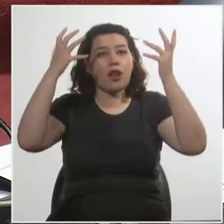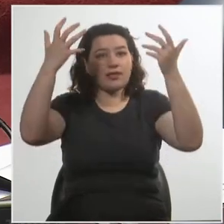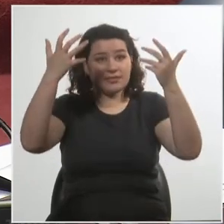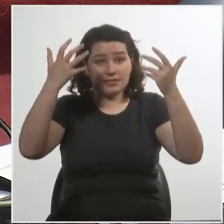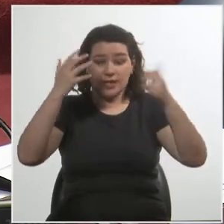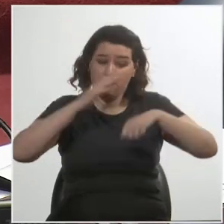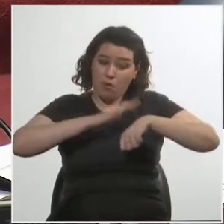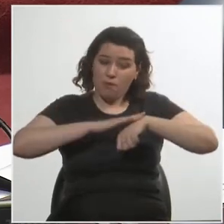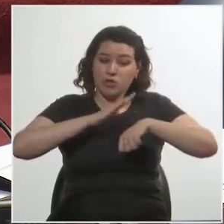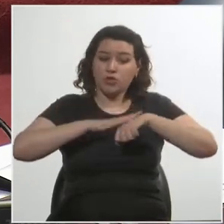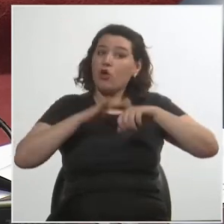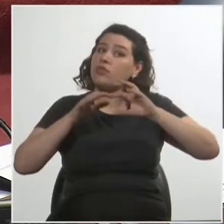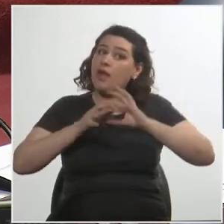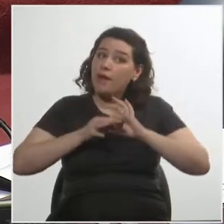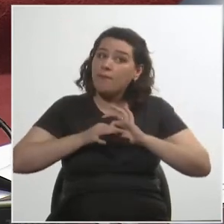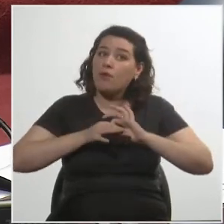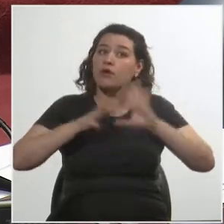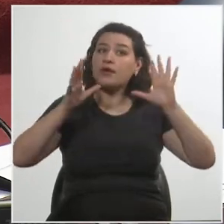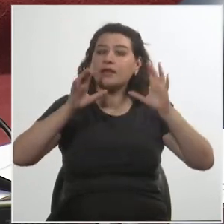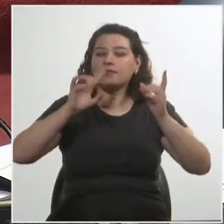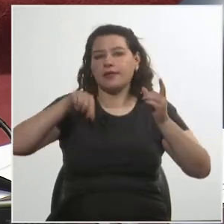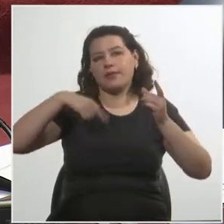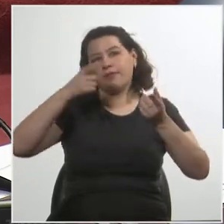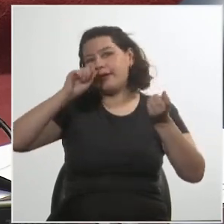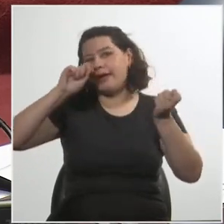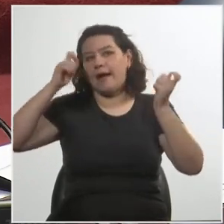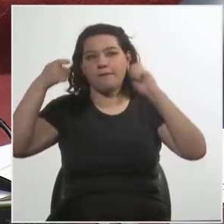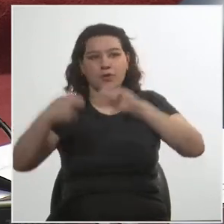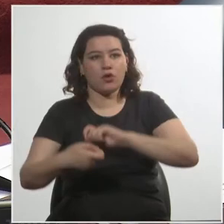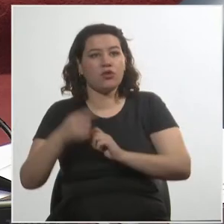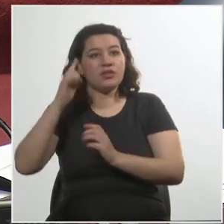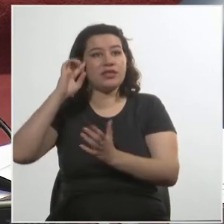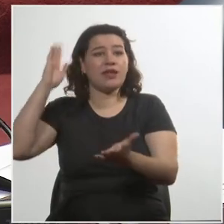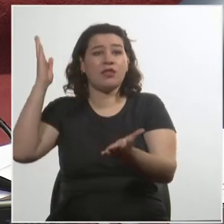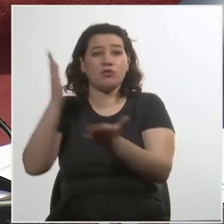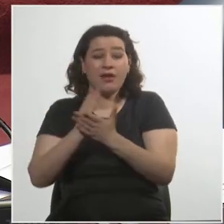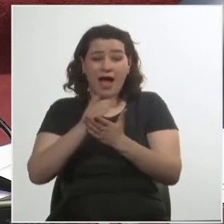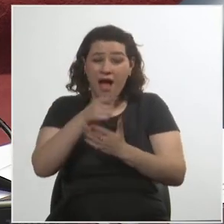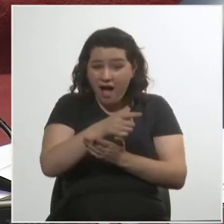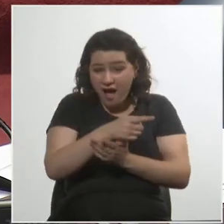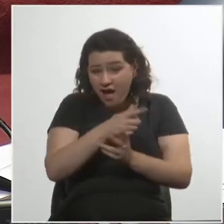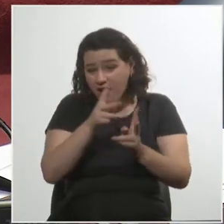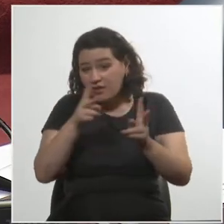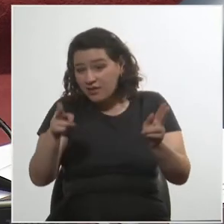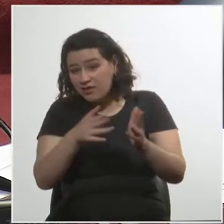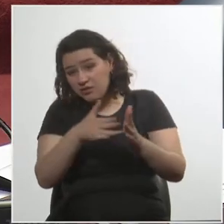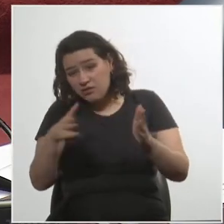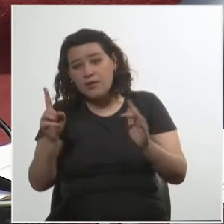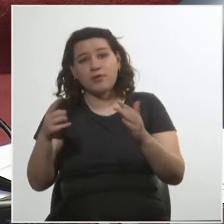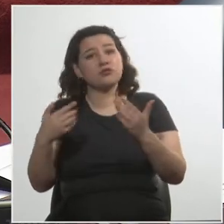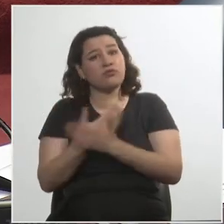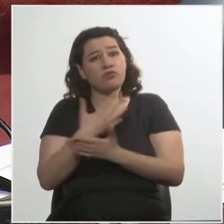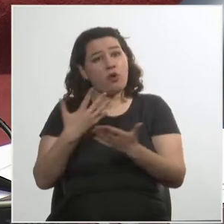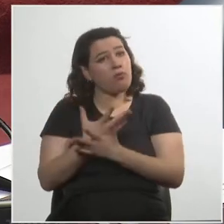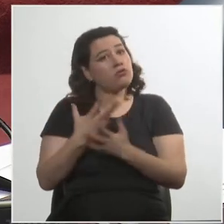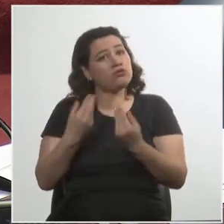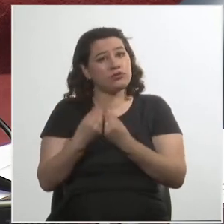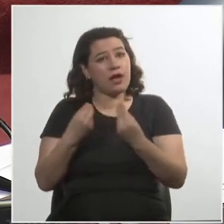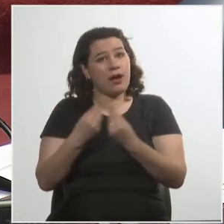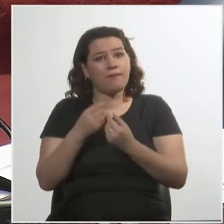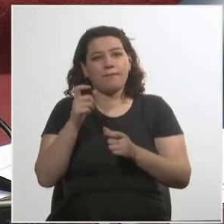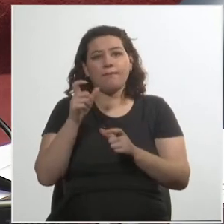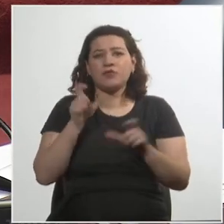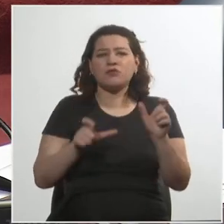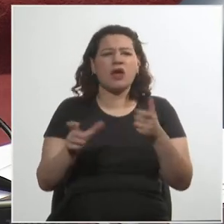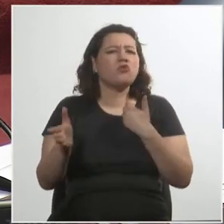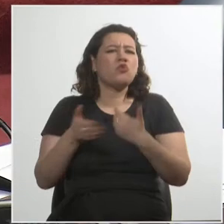de democracia y luego de Dictadura que afectaron a mucha gente no voy a entrar si de un lado